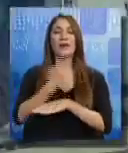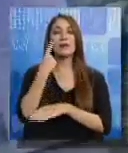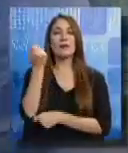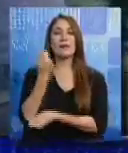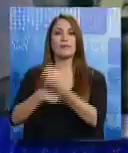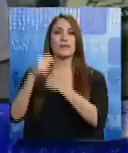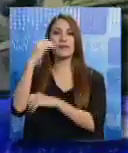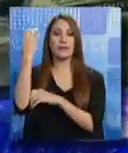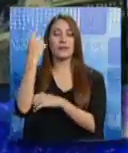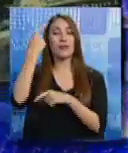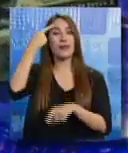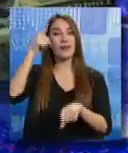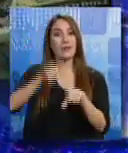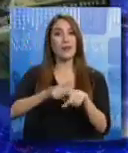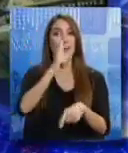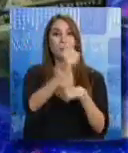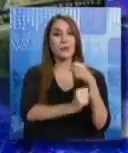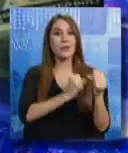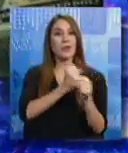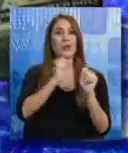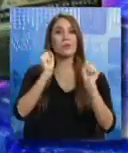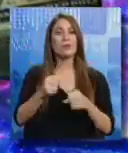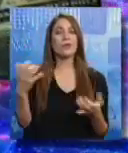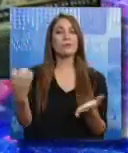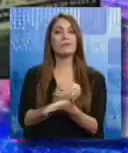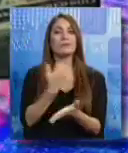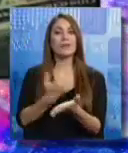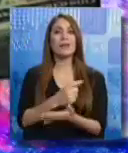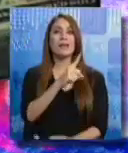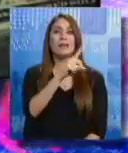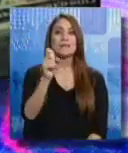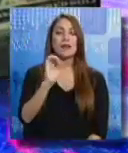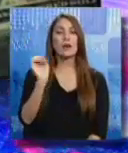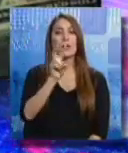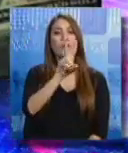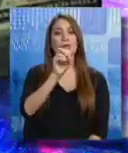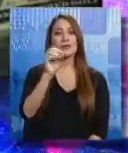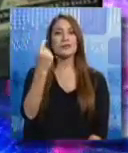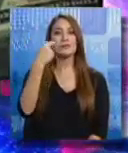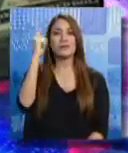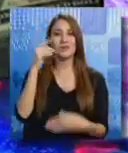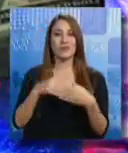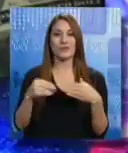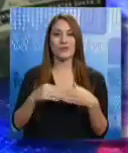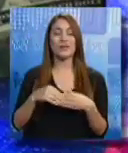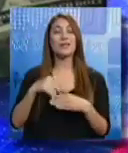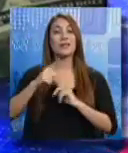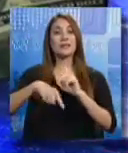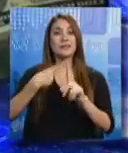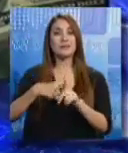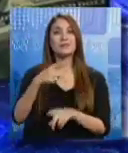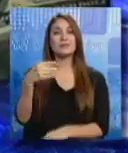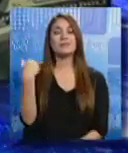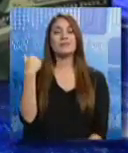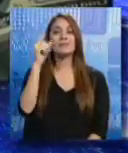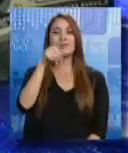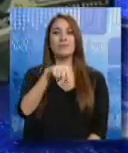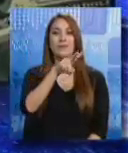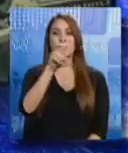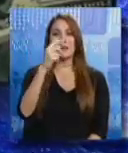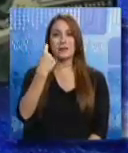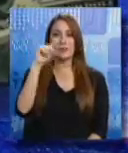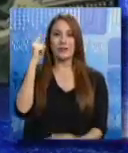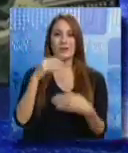este acuerdo, anualmente Ecuador podría ganar entre 100 y 200 millones de dólares. A esto se suman otros 1.200